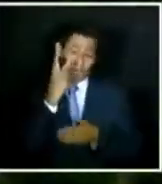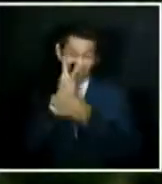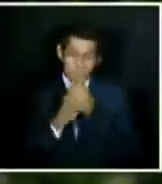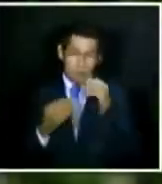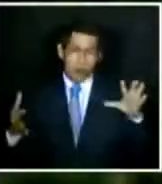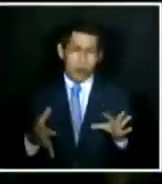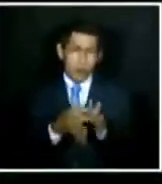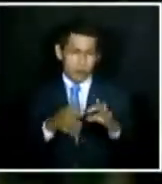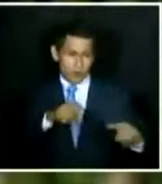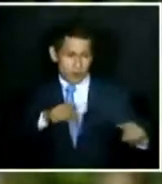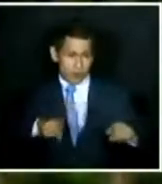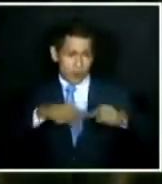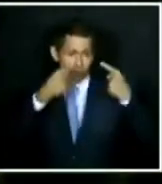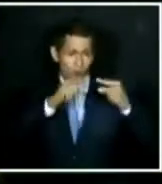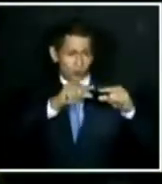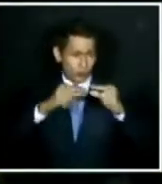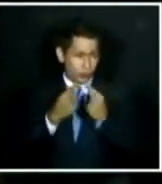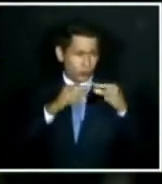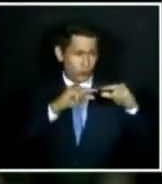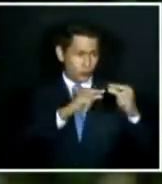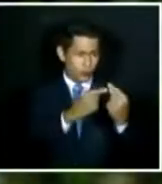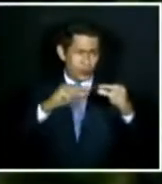al narcotráfico y al